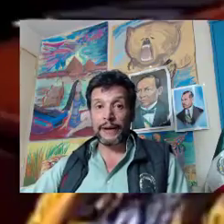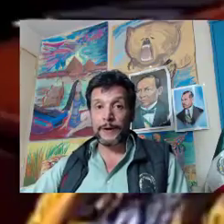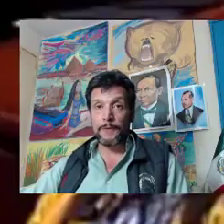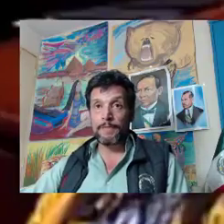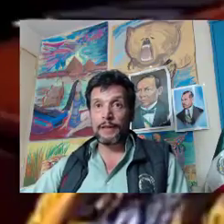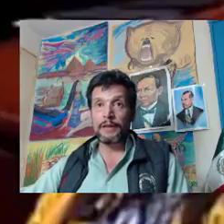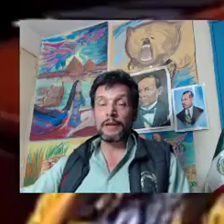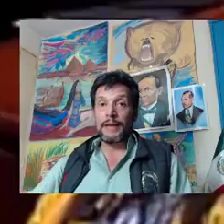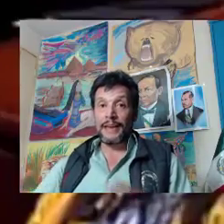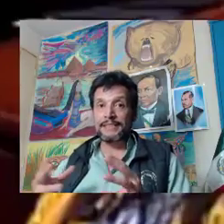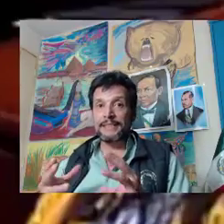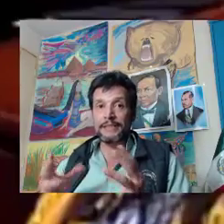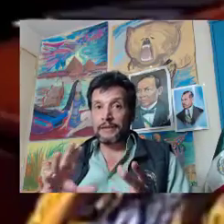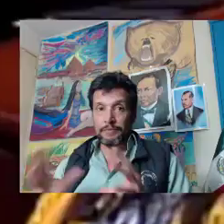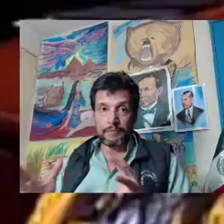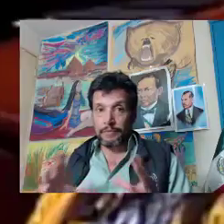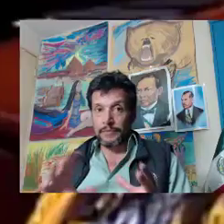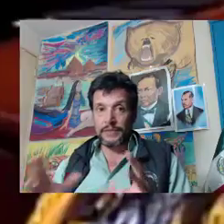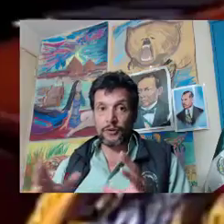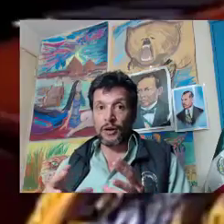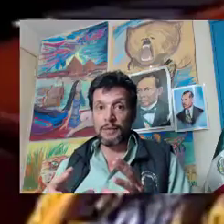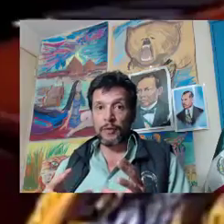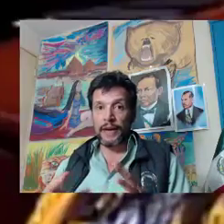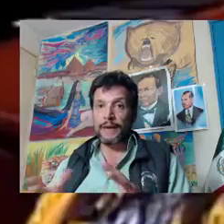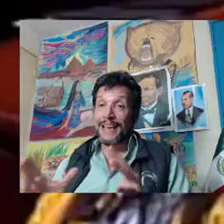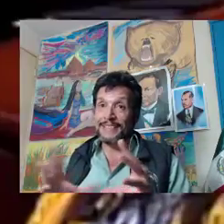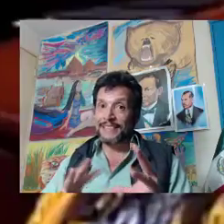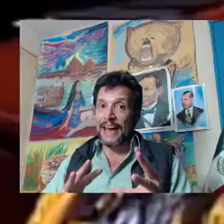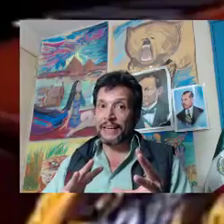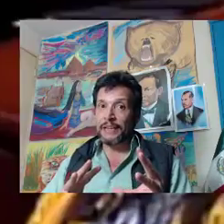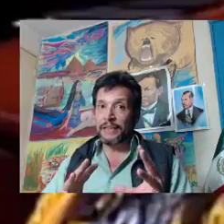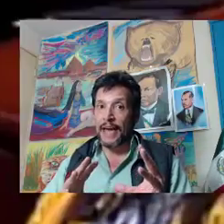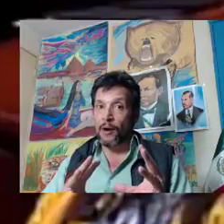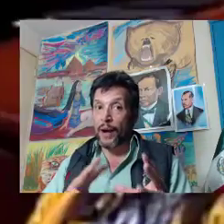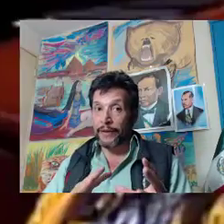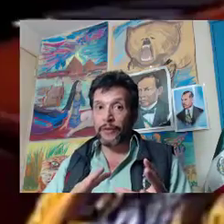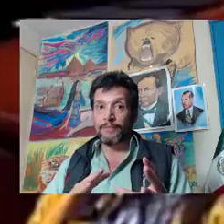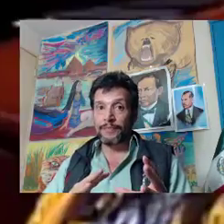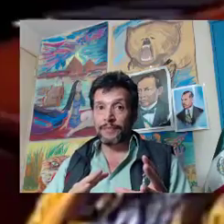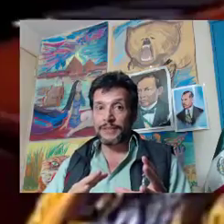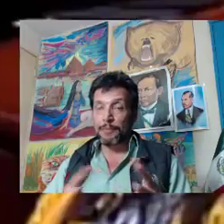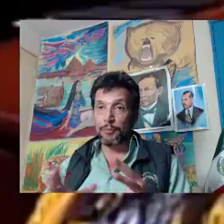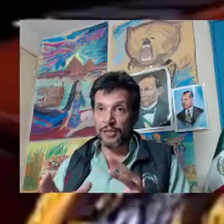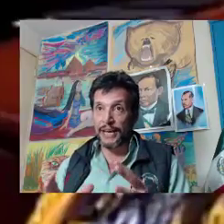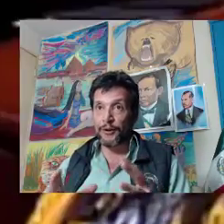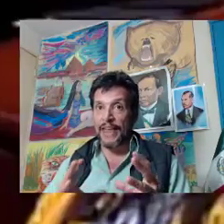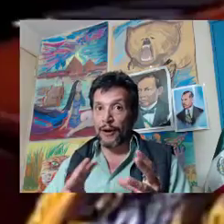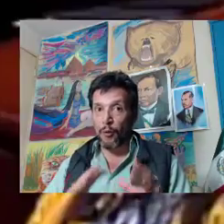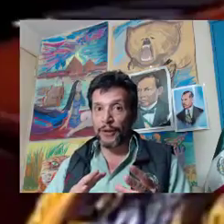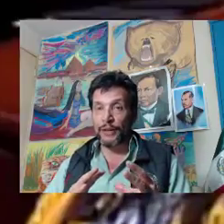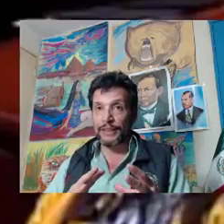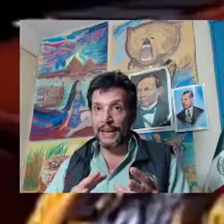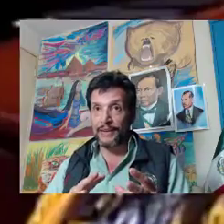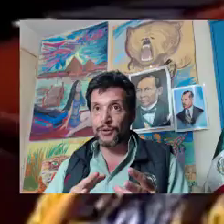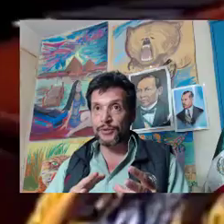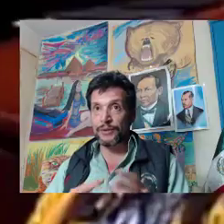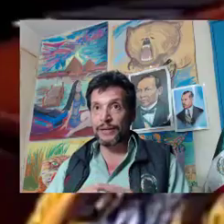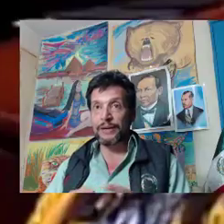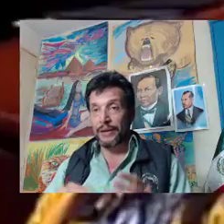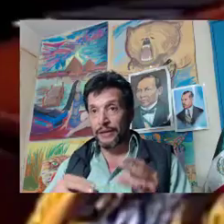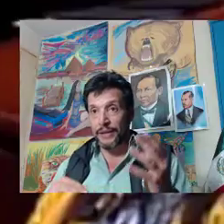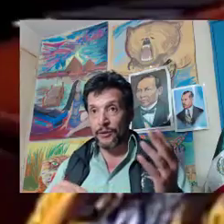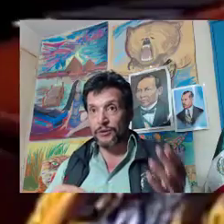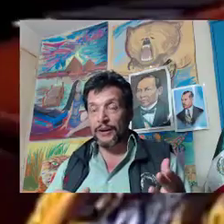Tello de contubernio es sinónimo de estar de acuerdo, se pusieron de acuerdo entre